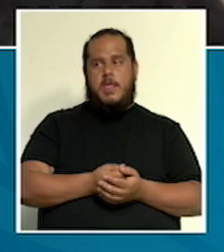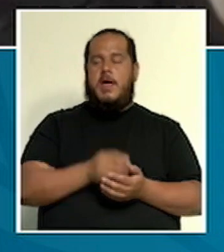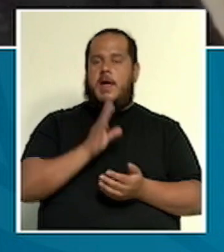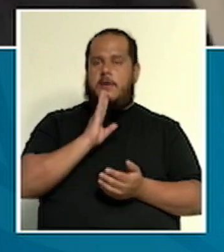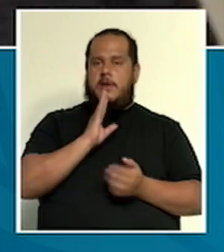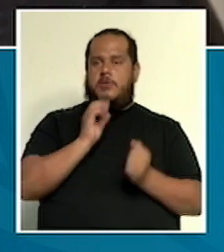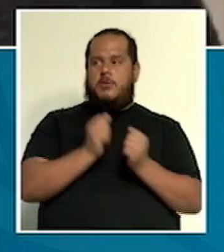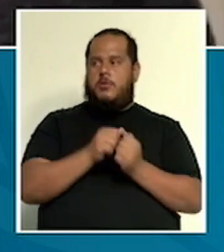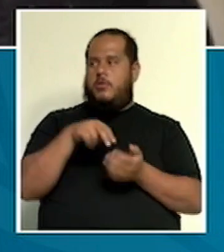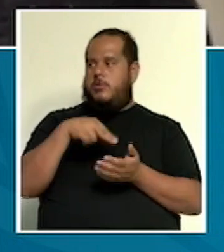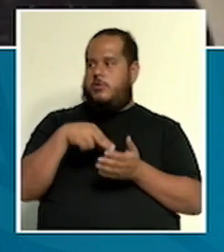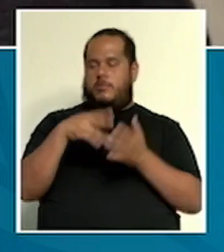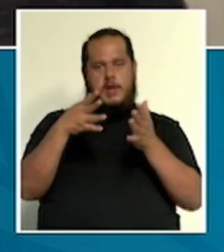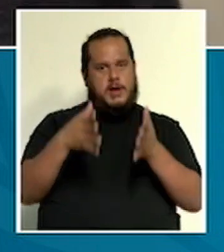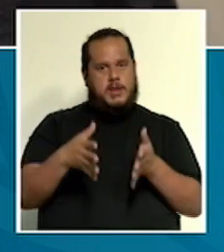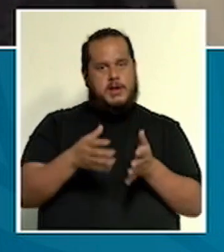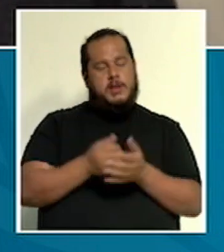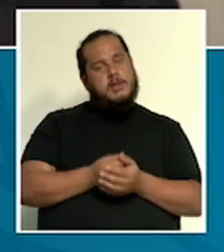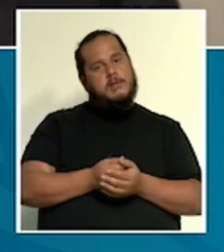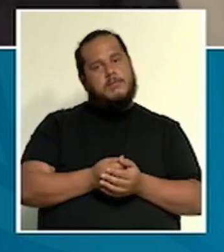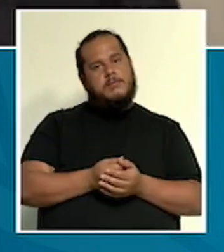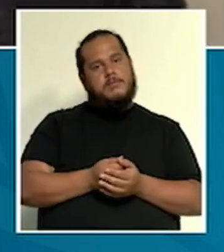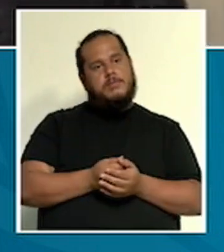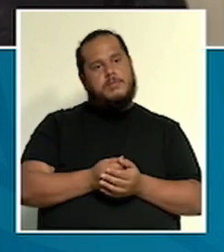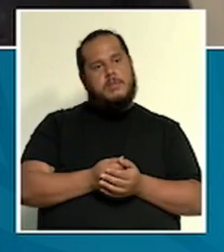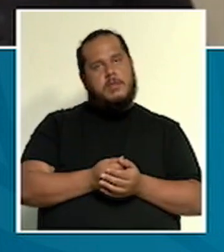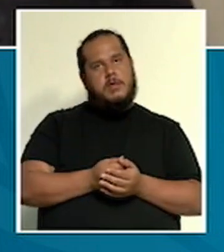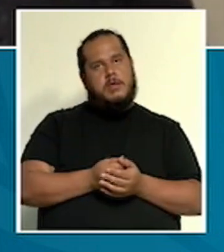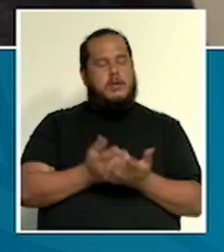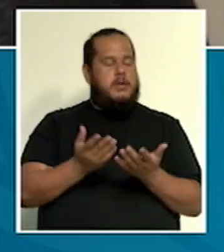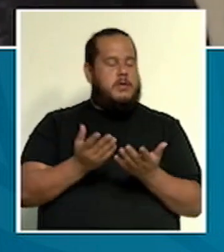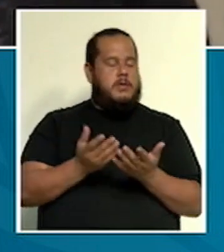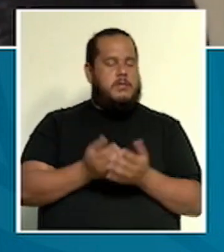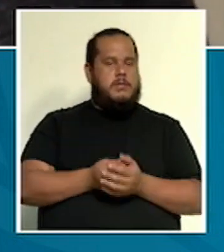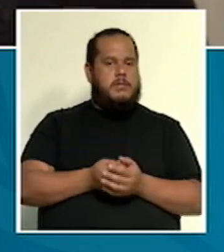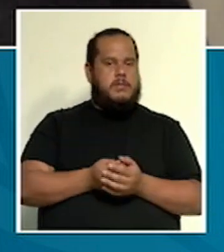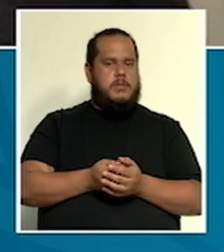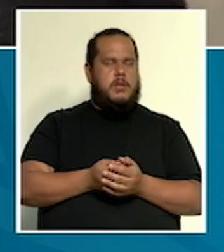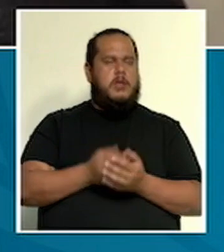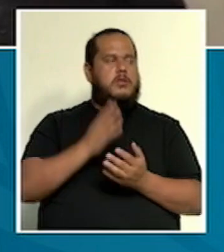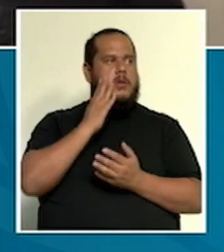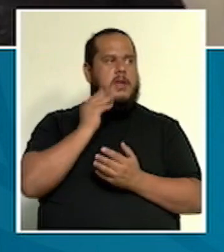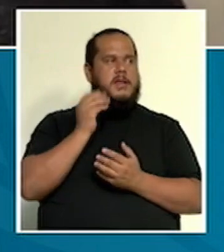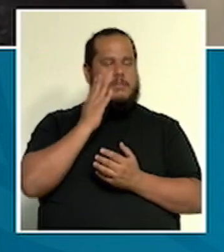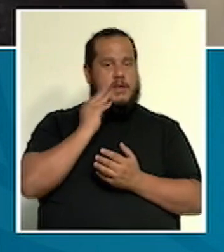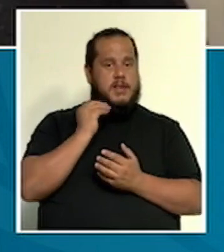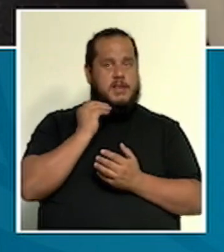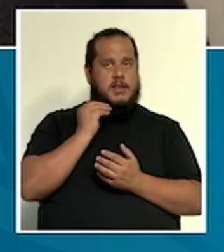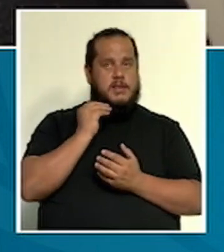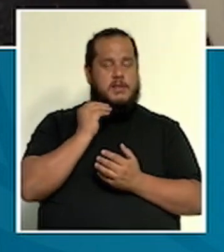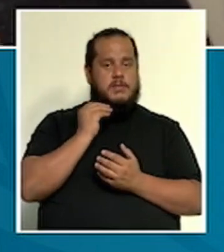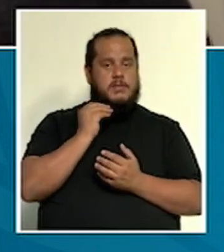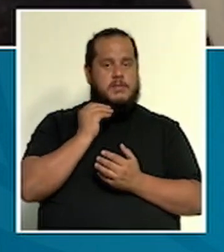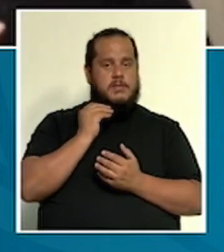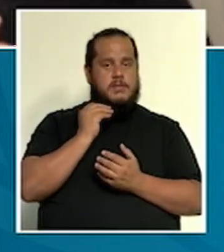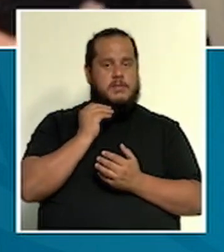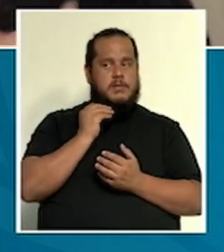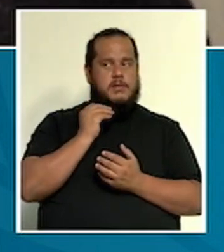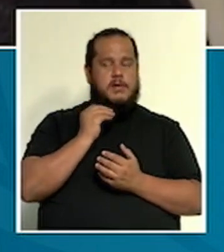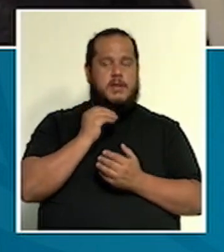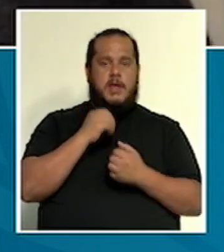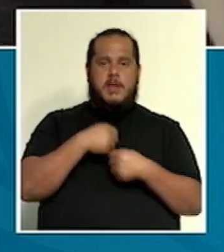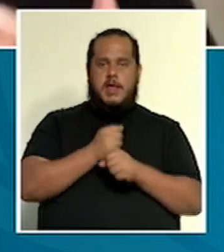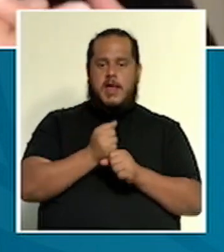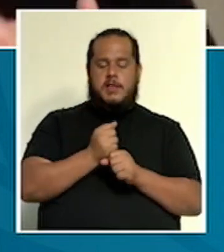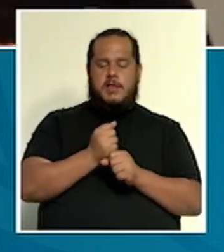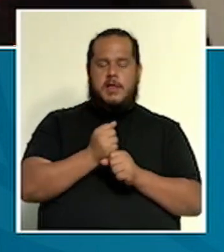hablando con los bailarines. En fin, son experiencias que hacen